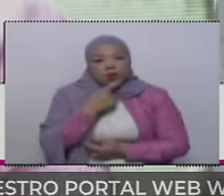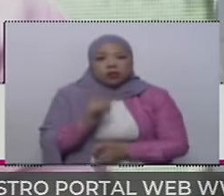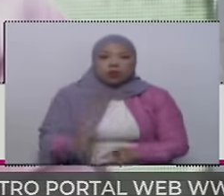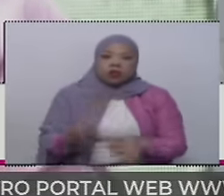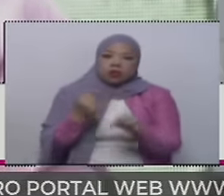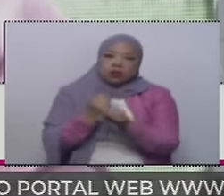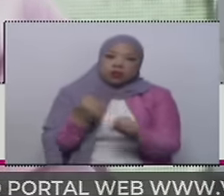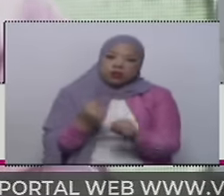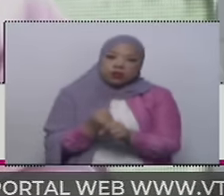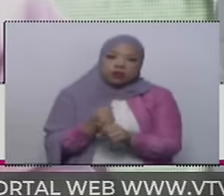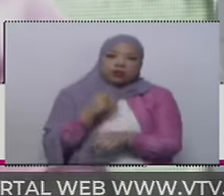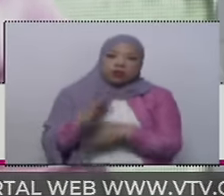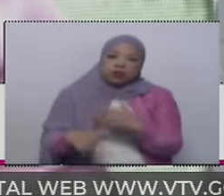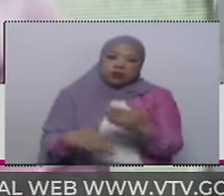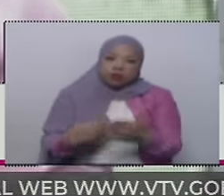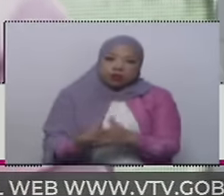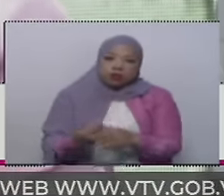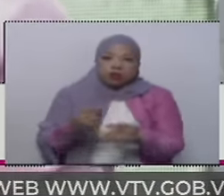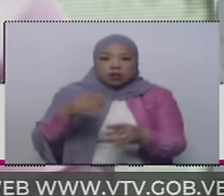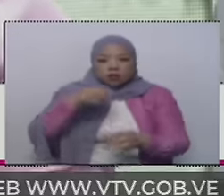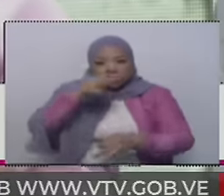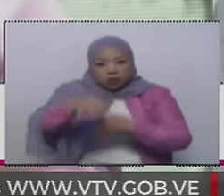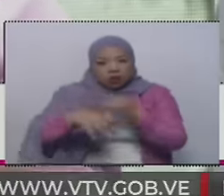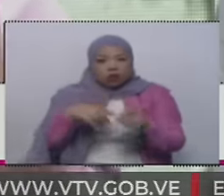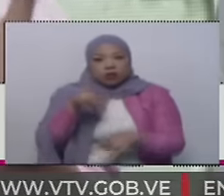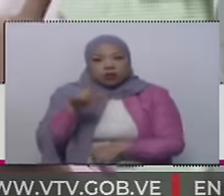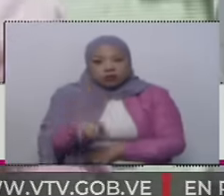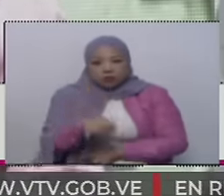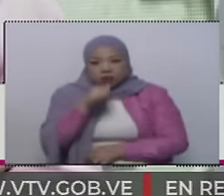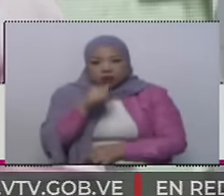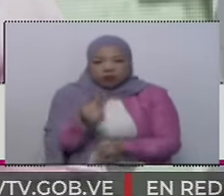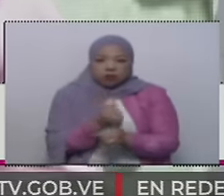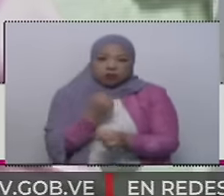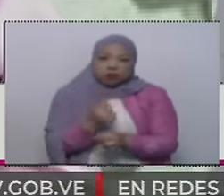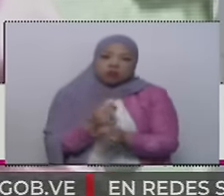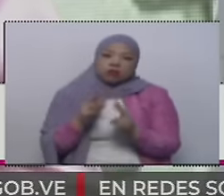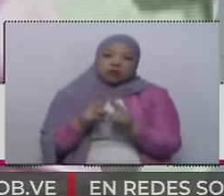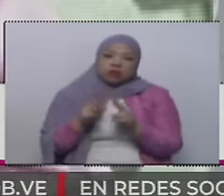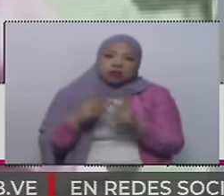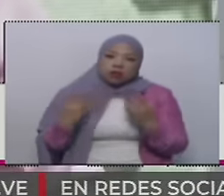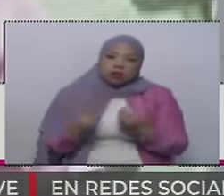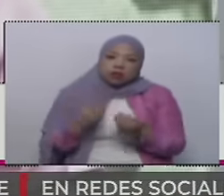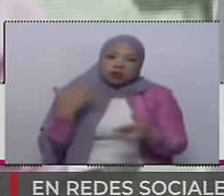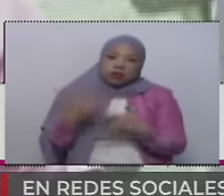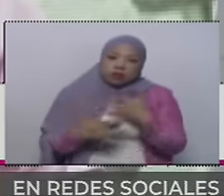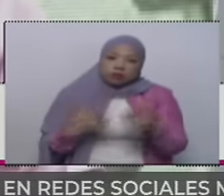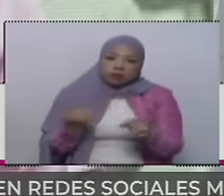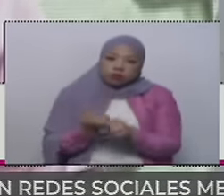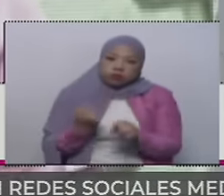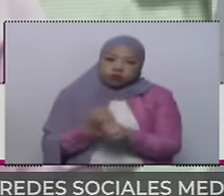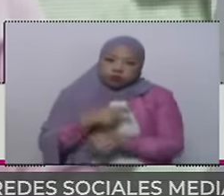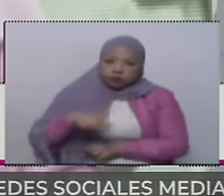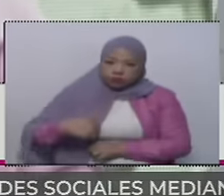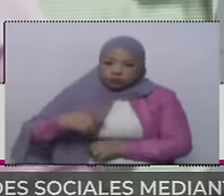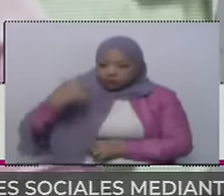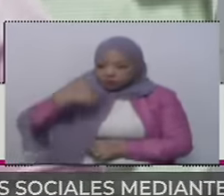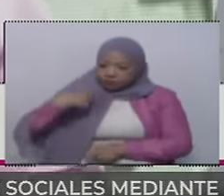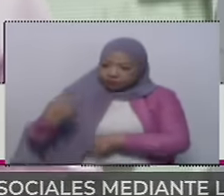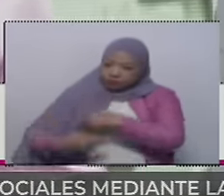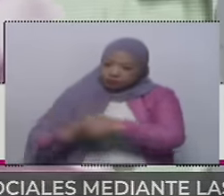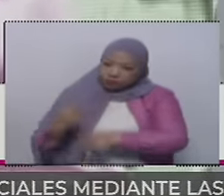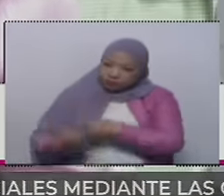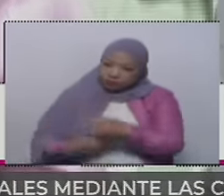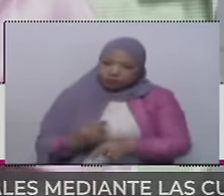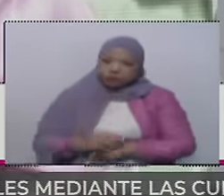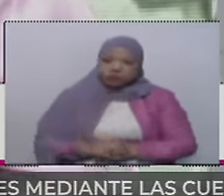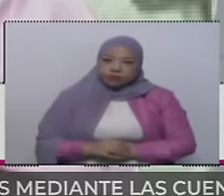permitir sensibilizar, abordar, pero también dar a conocer el conjunto de acciones que implementa el gobierno revolucionario.